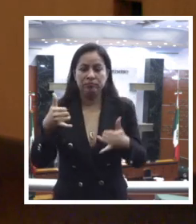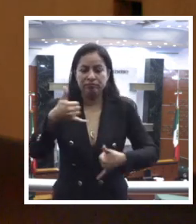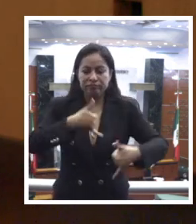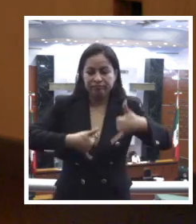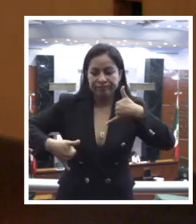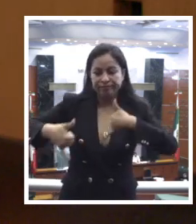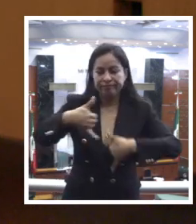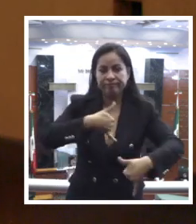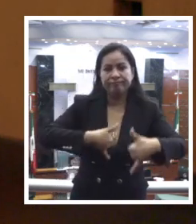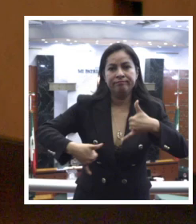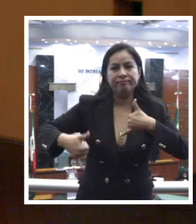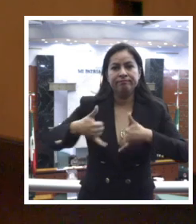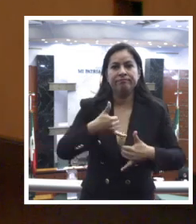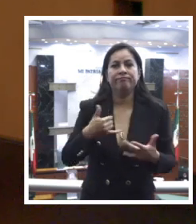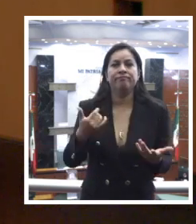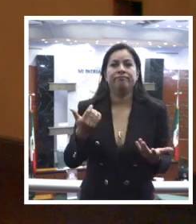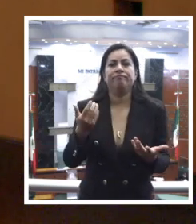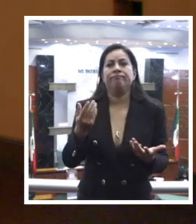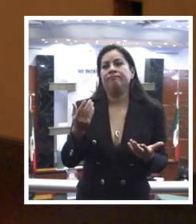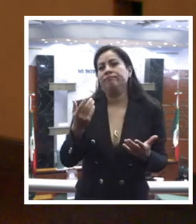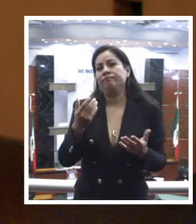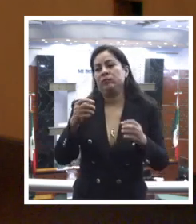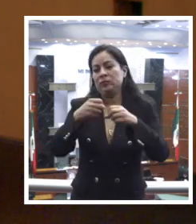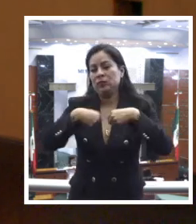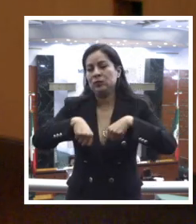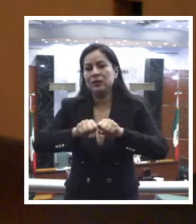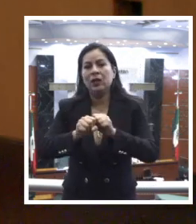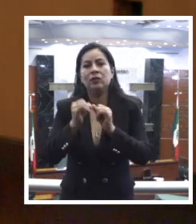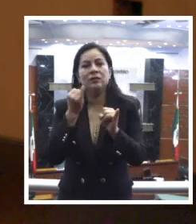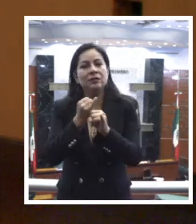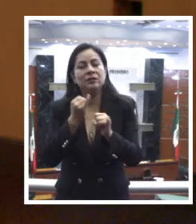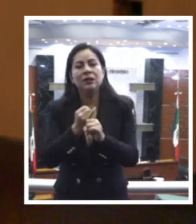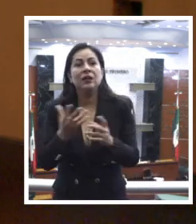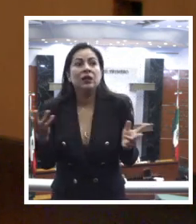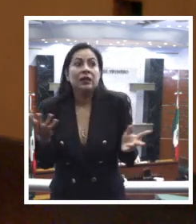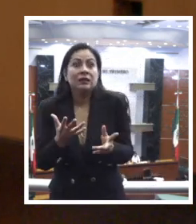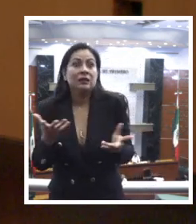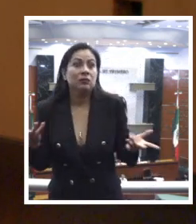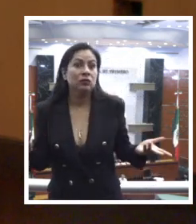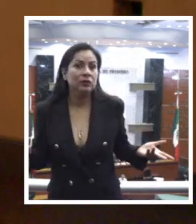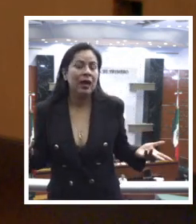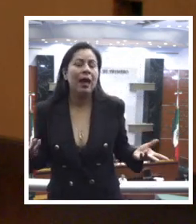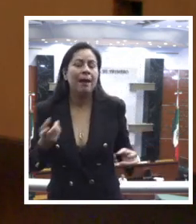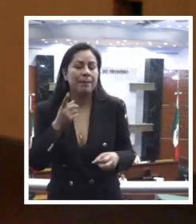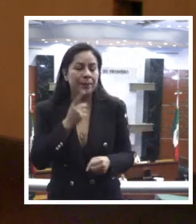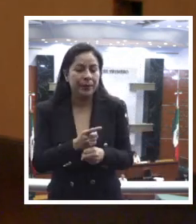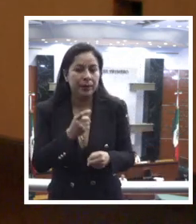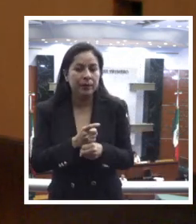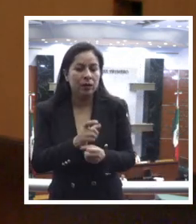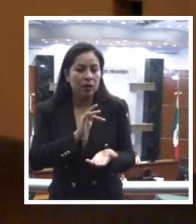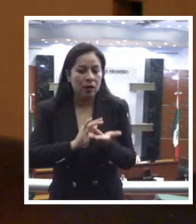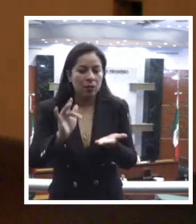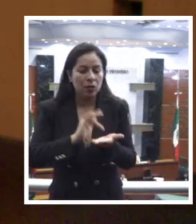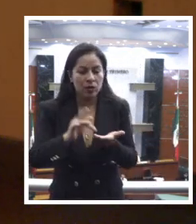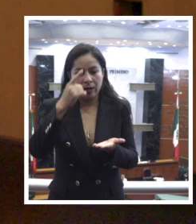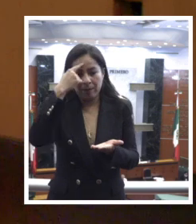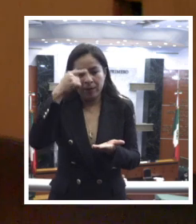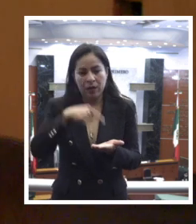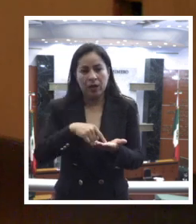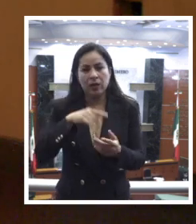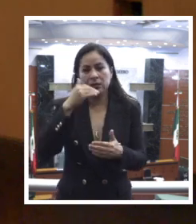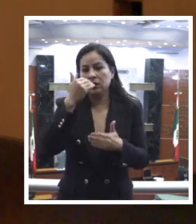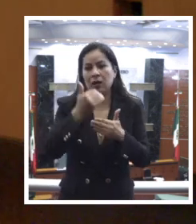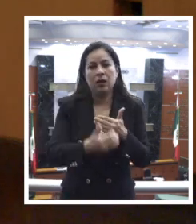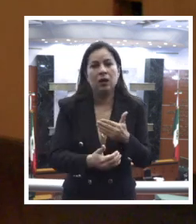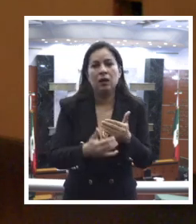laboratorios, las aulas de medios. Entonces, ¿qué es lo que estamos haciendo? Pues primero apoyar para que se terminen